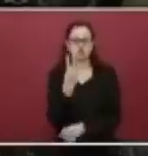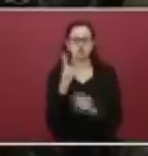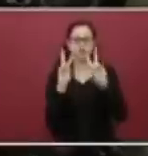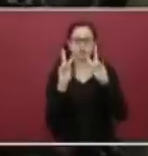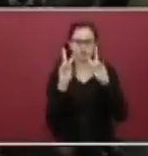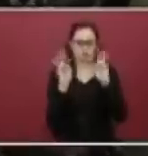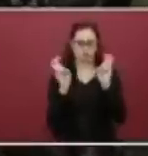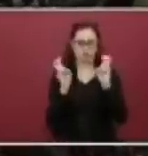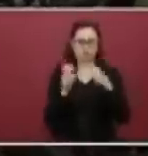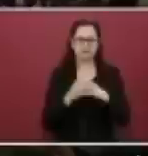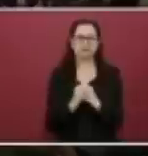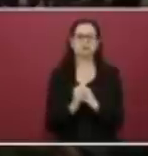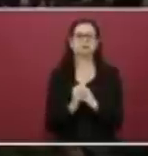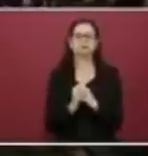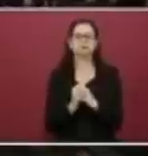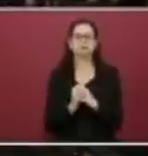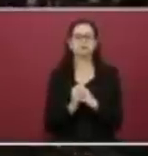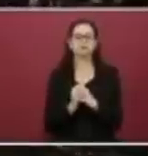la